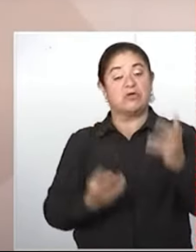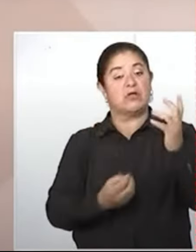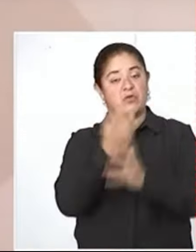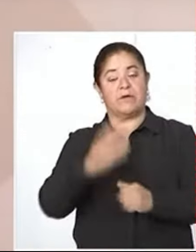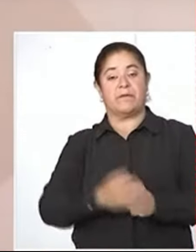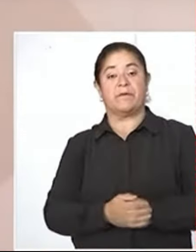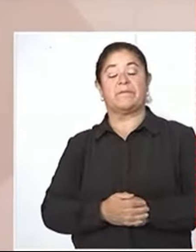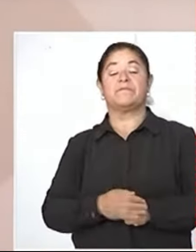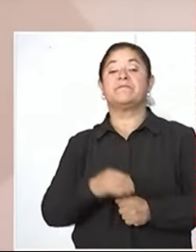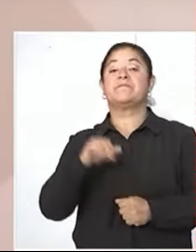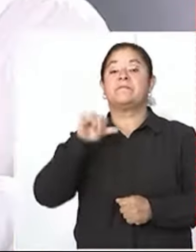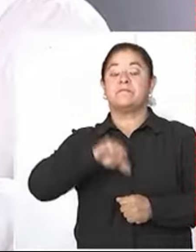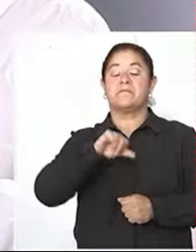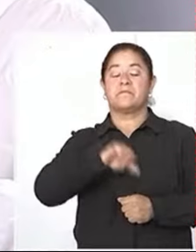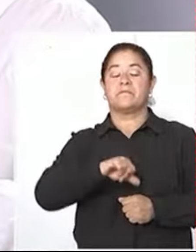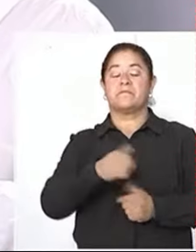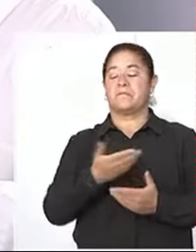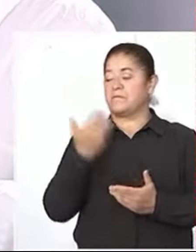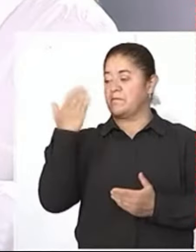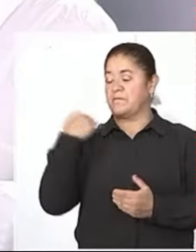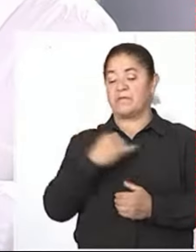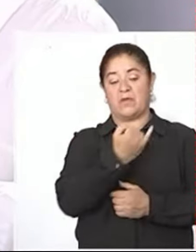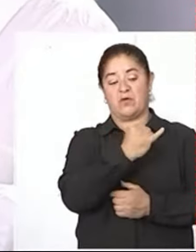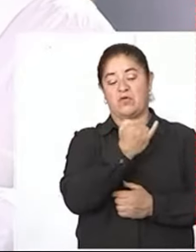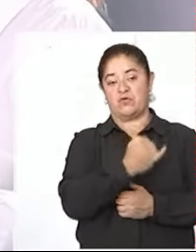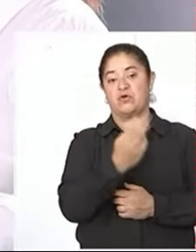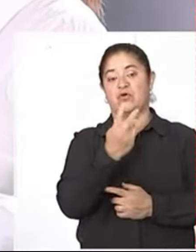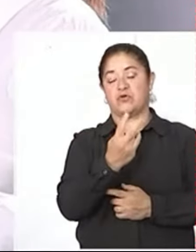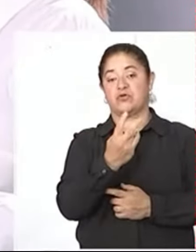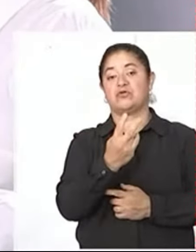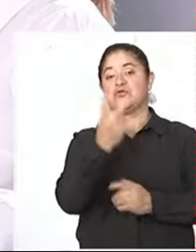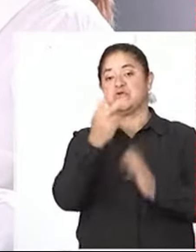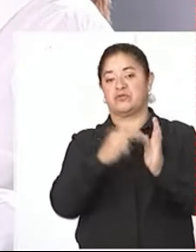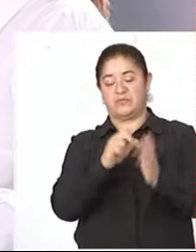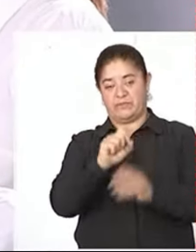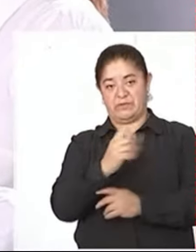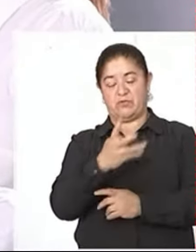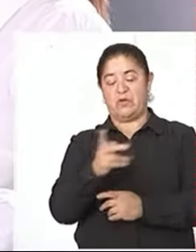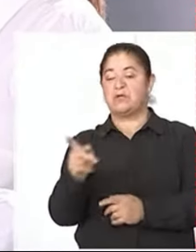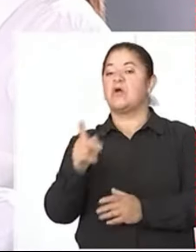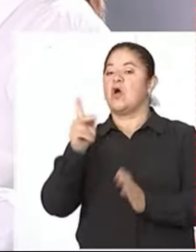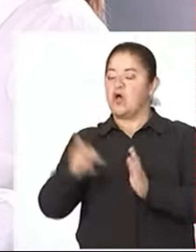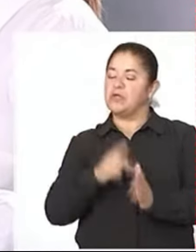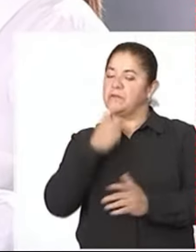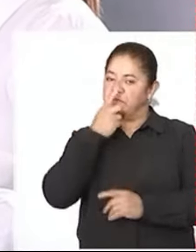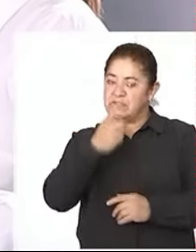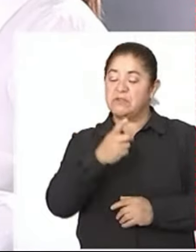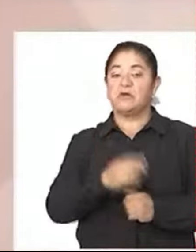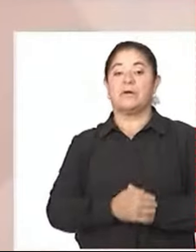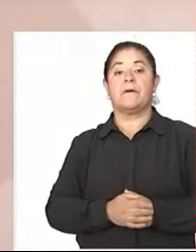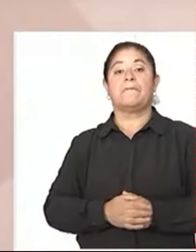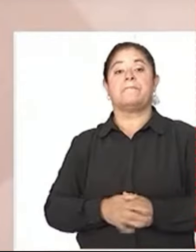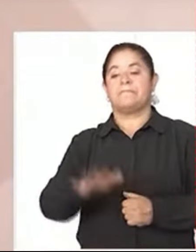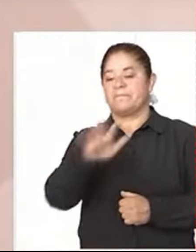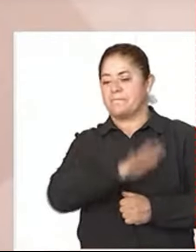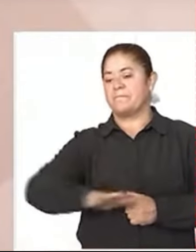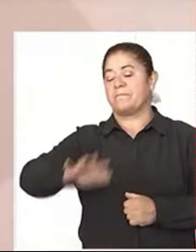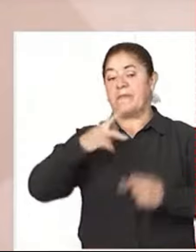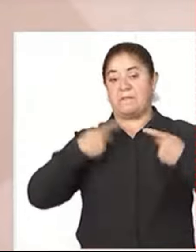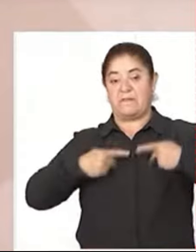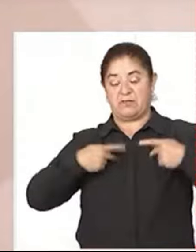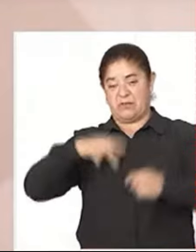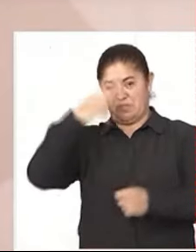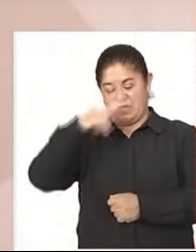junio del dos mil veinticuatro ratificó que lo que quiere el pueblo de méxico es que